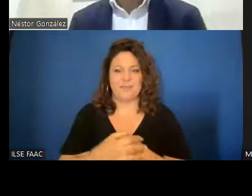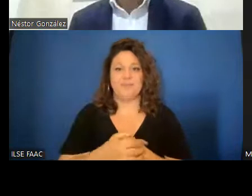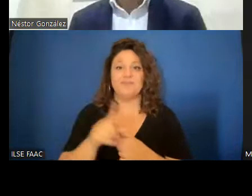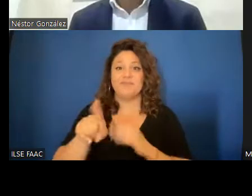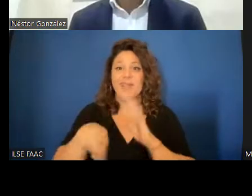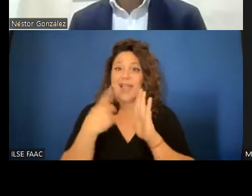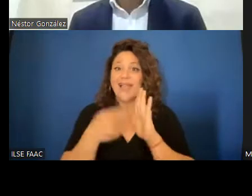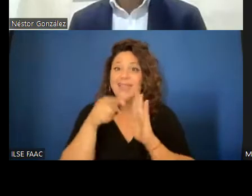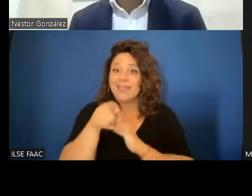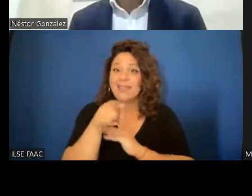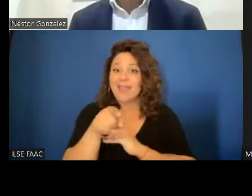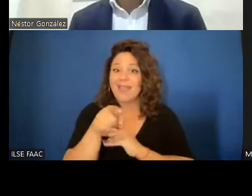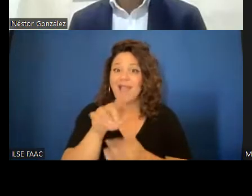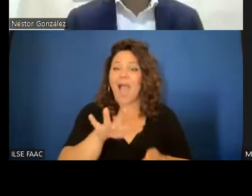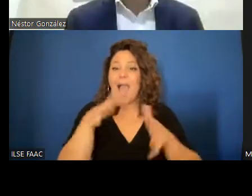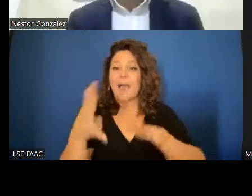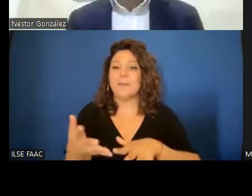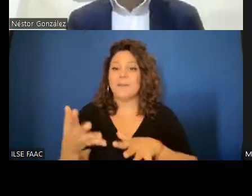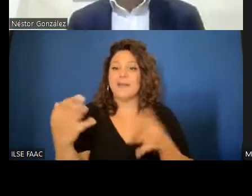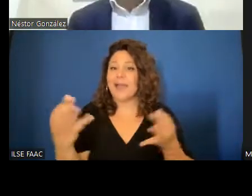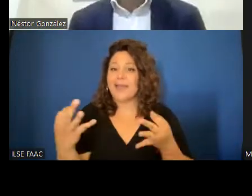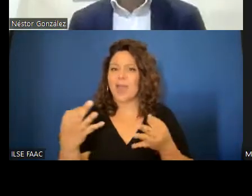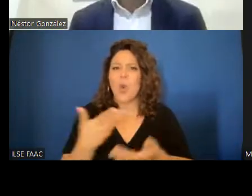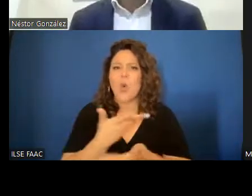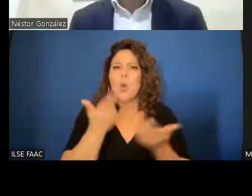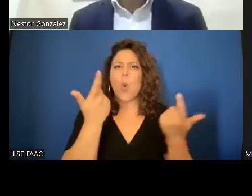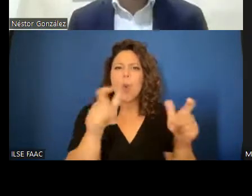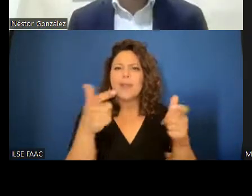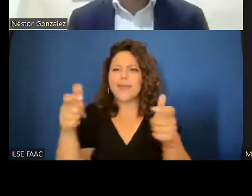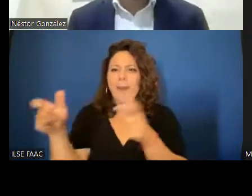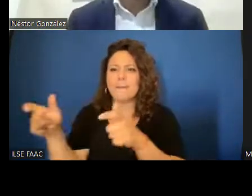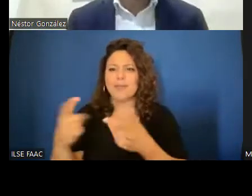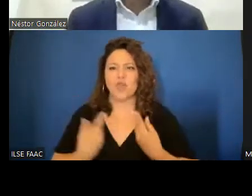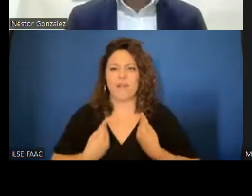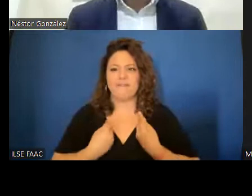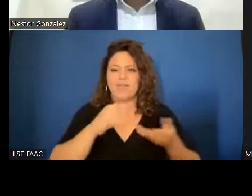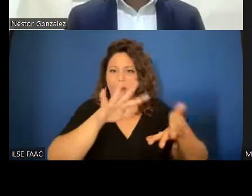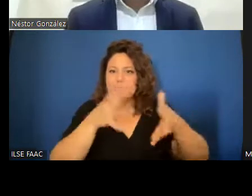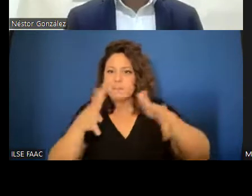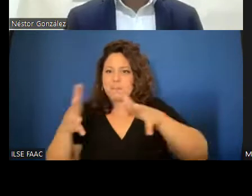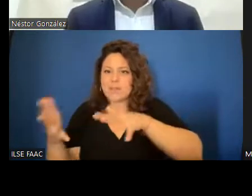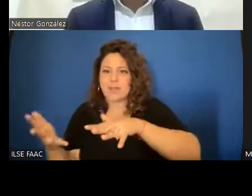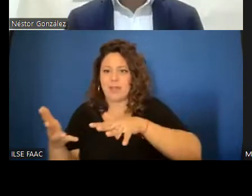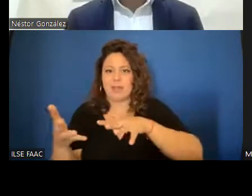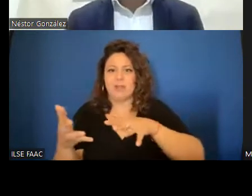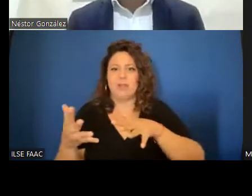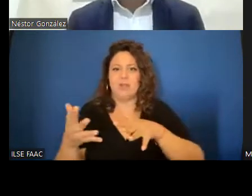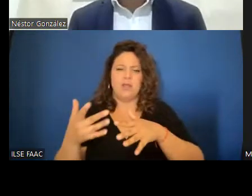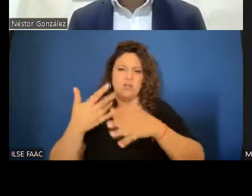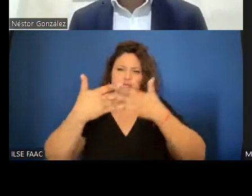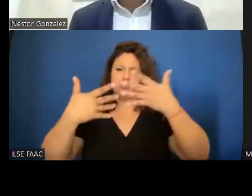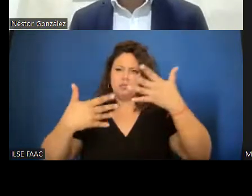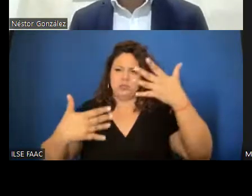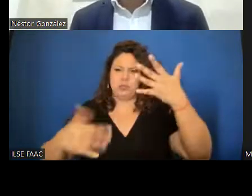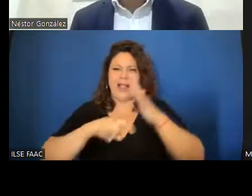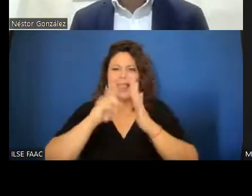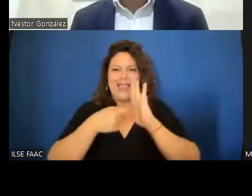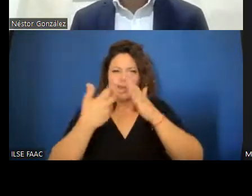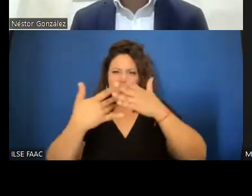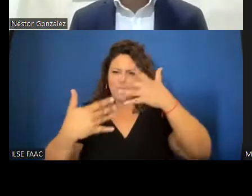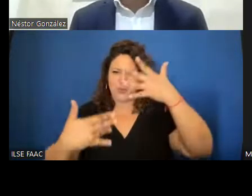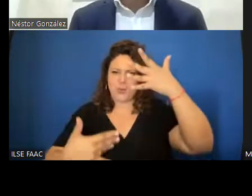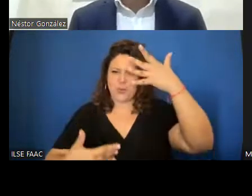cambio a una persona a lo mejor tiene una baja por maternidad o se le amolda el horario por una maternidad, si se le flexibiliza ese horario y a